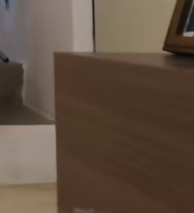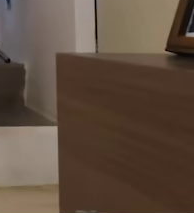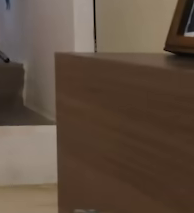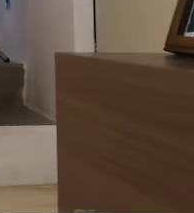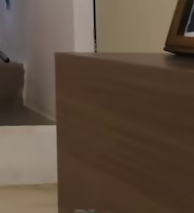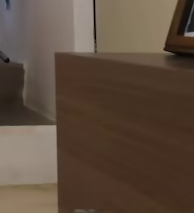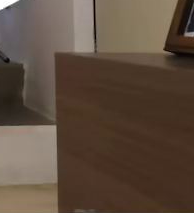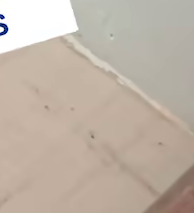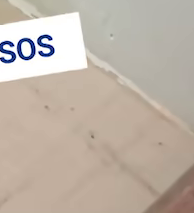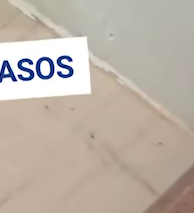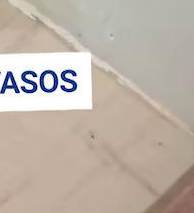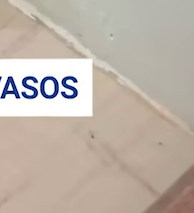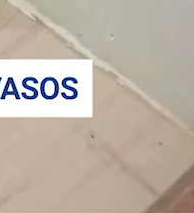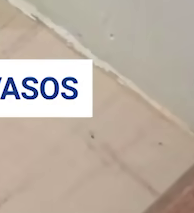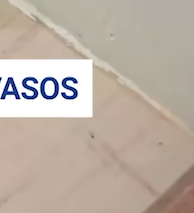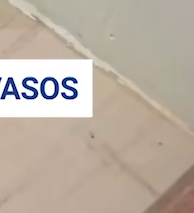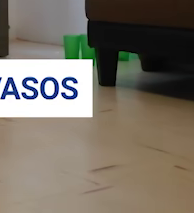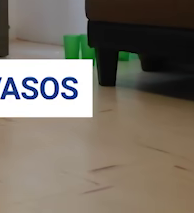Muévete,